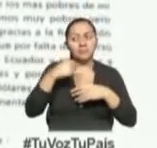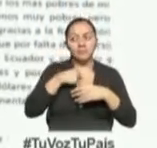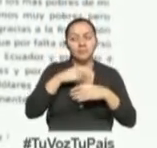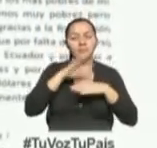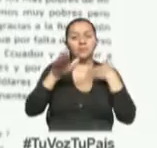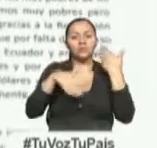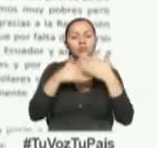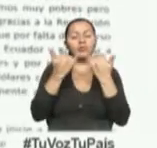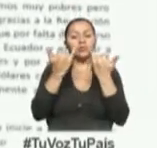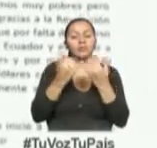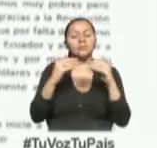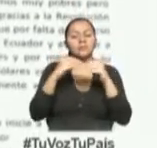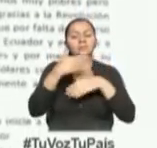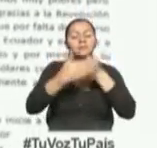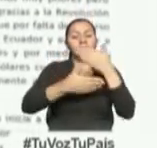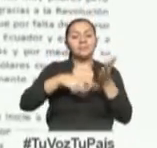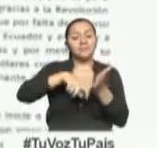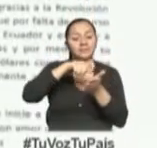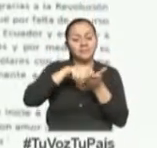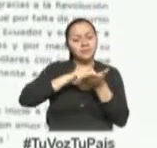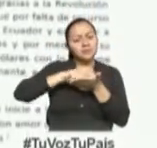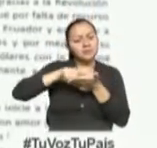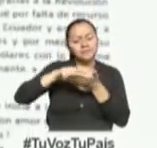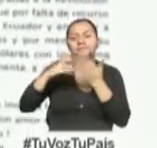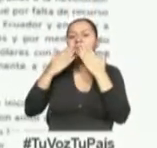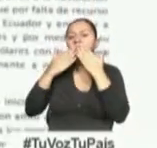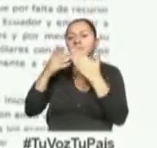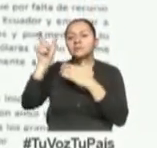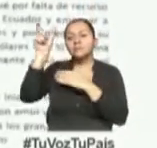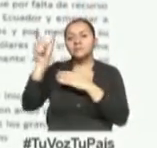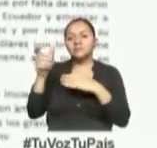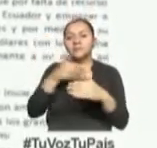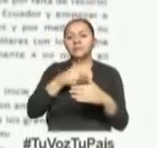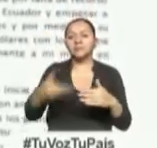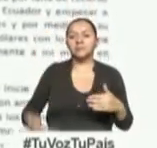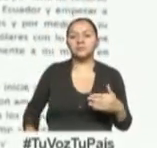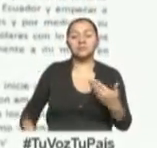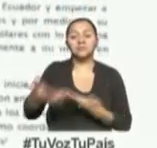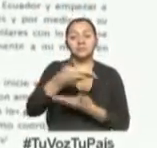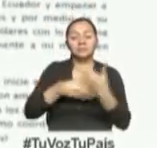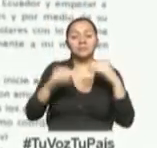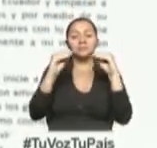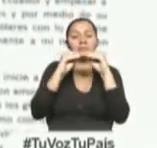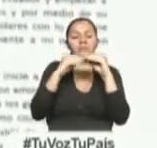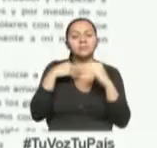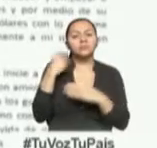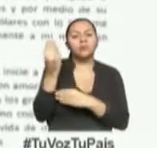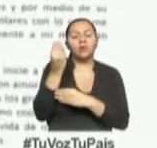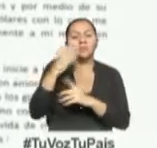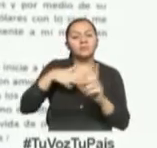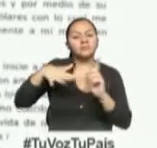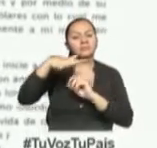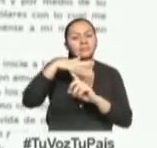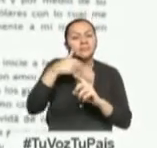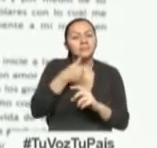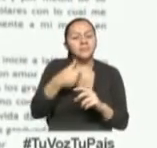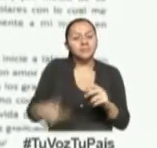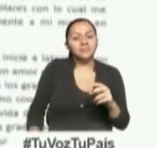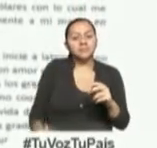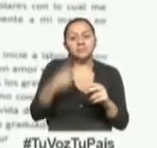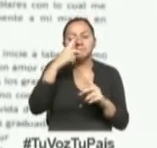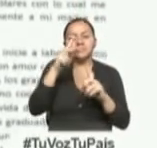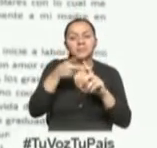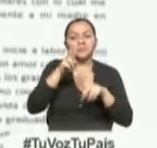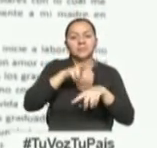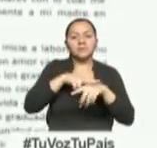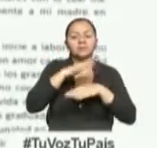de Dios poder escribirle esta carta de gratitud a usted, mi señor presidente, ya que aunque yo era muy joven cuando usted fue presidente por primera vez,